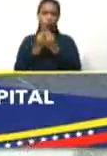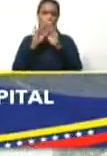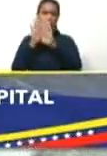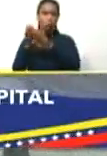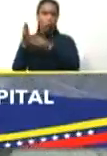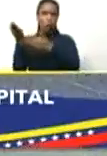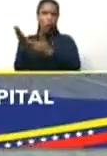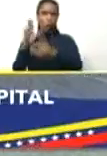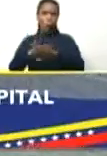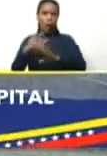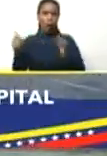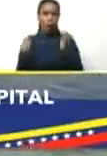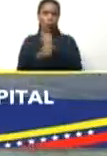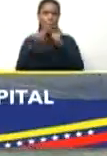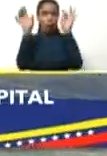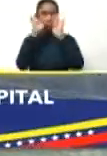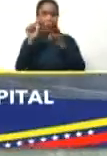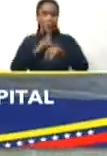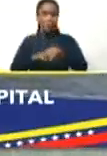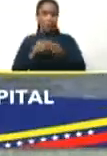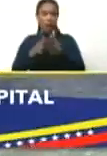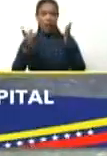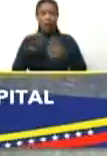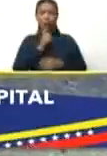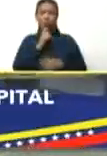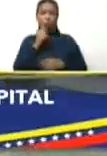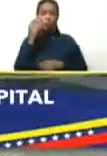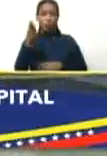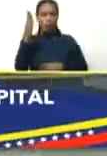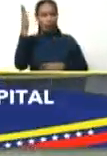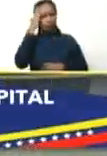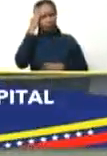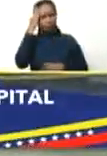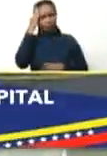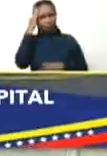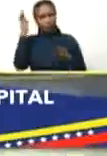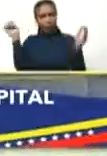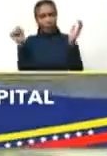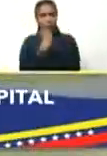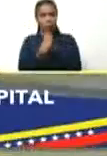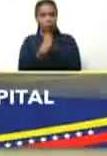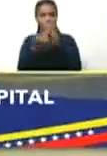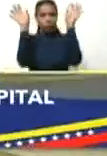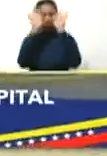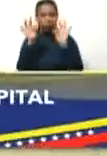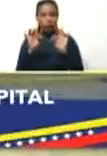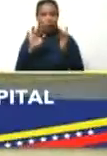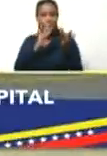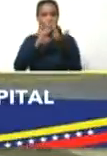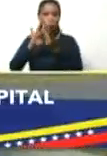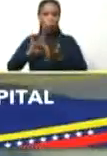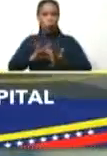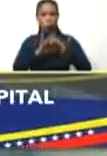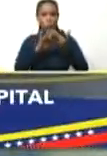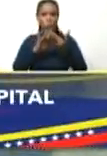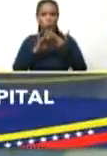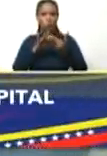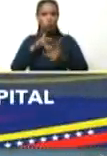el método. En los tiempos de grandes dificultades, usted supo hallar lo que era el método que nos conectara con